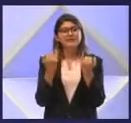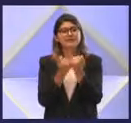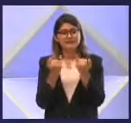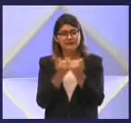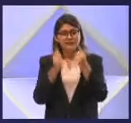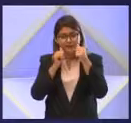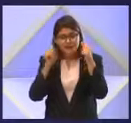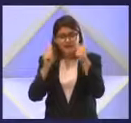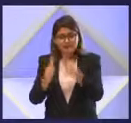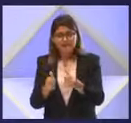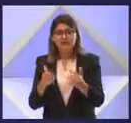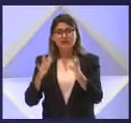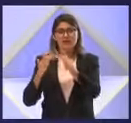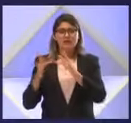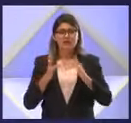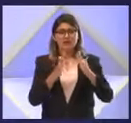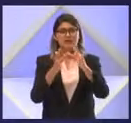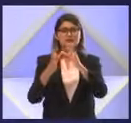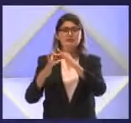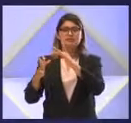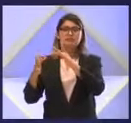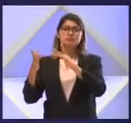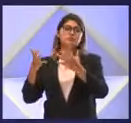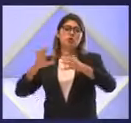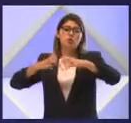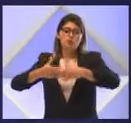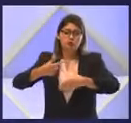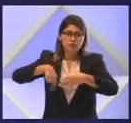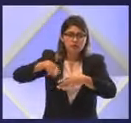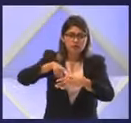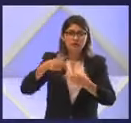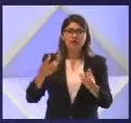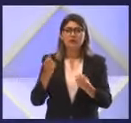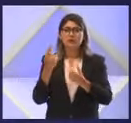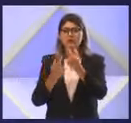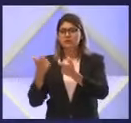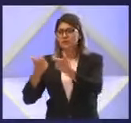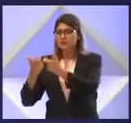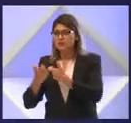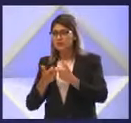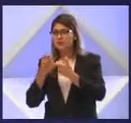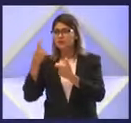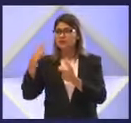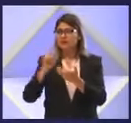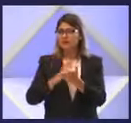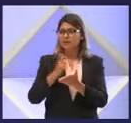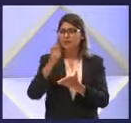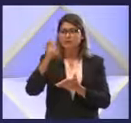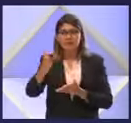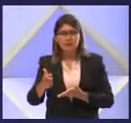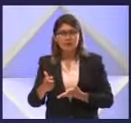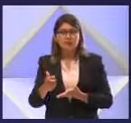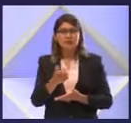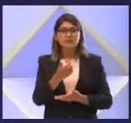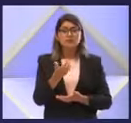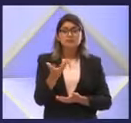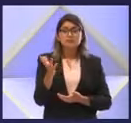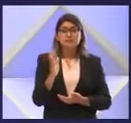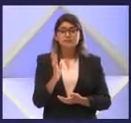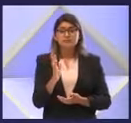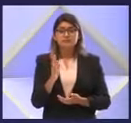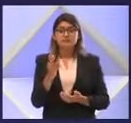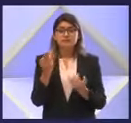comunitarias a las cooperativas que están poniendo fibra y que quisieran exceso a este